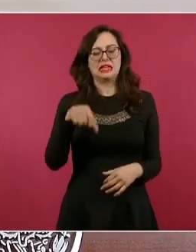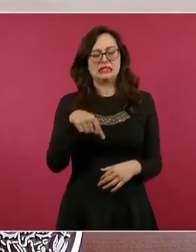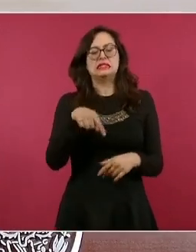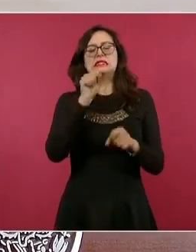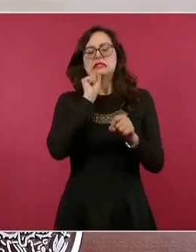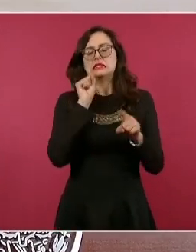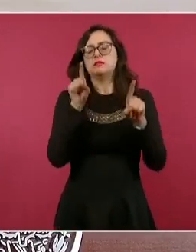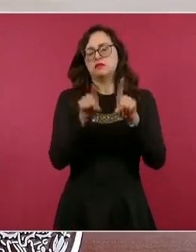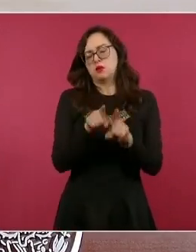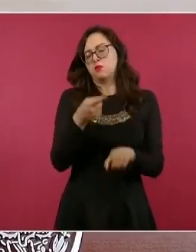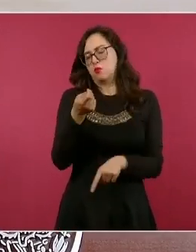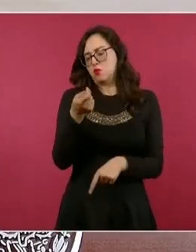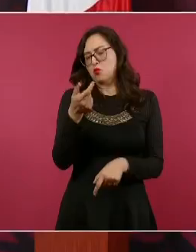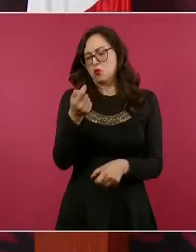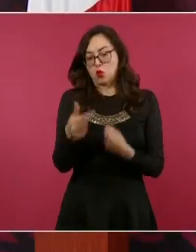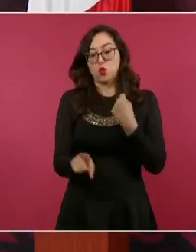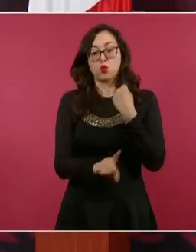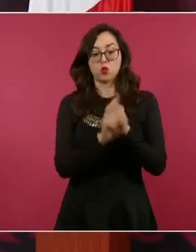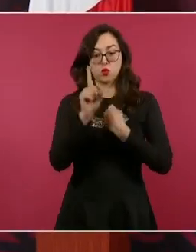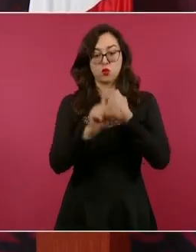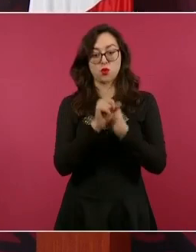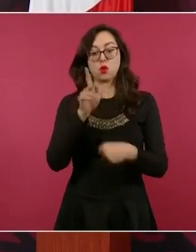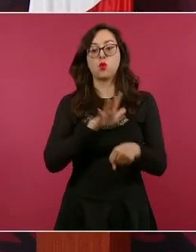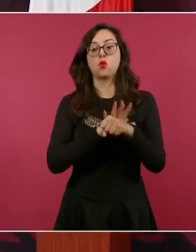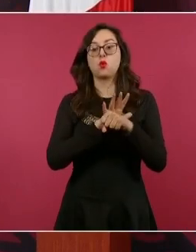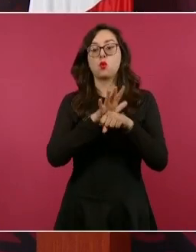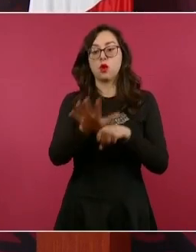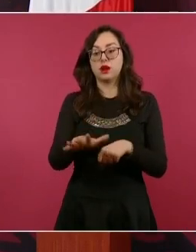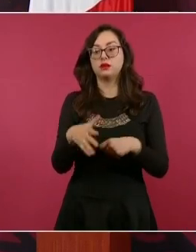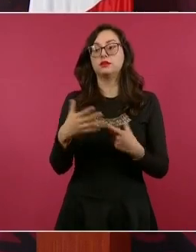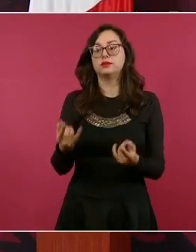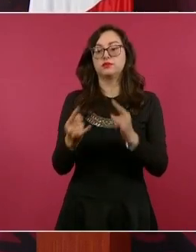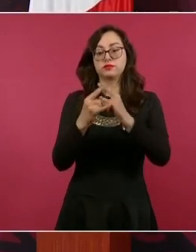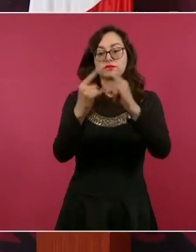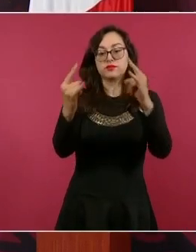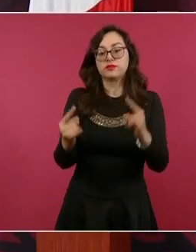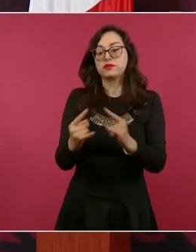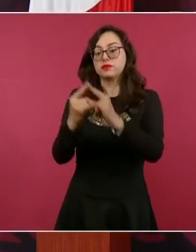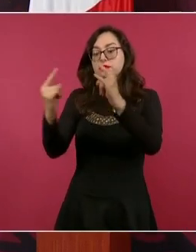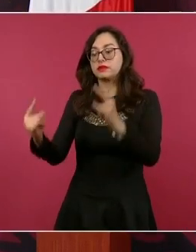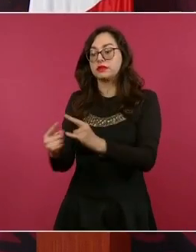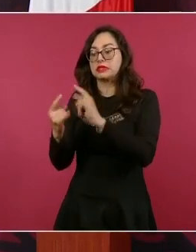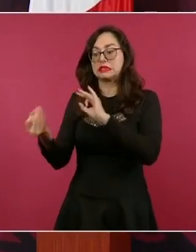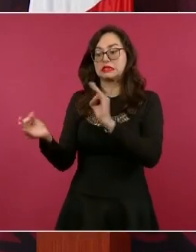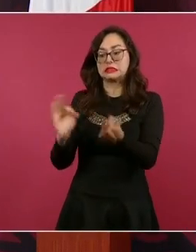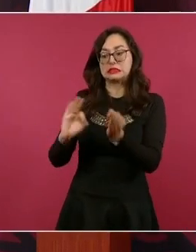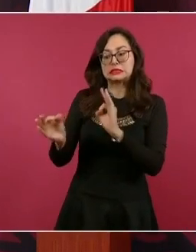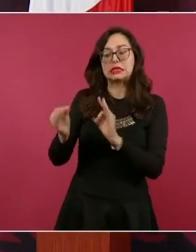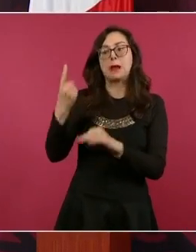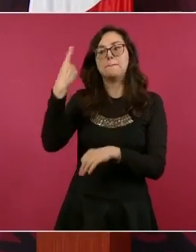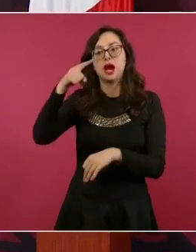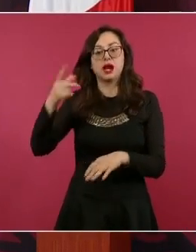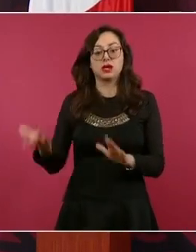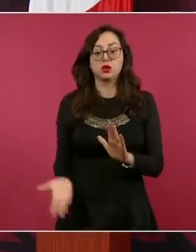Tenemos nuestros campamentos, ahí están los constructores, los estamos cuidando, porque